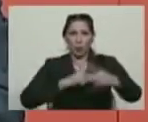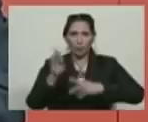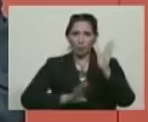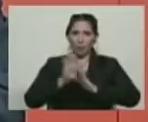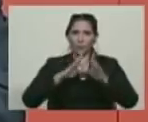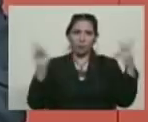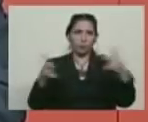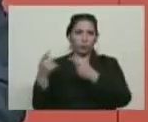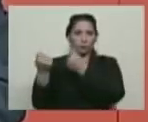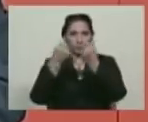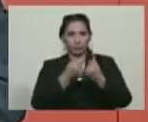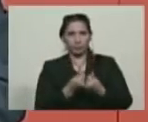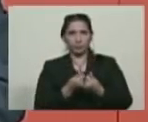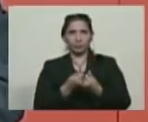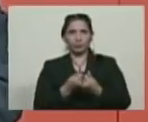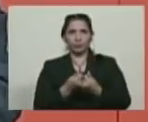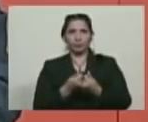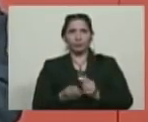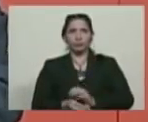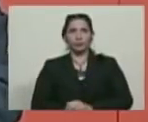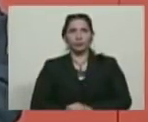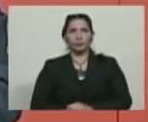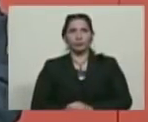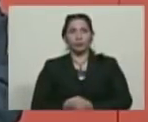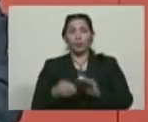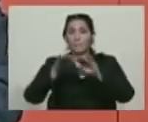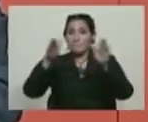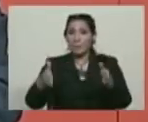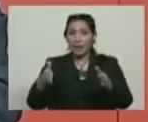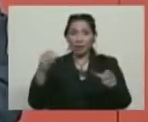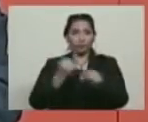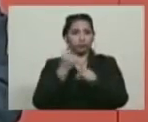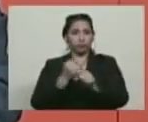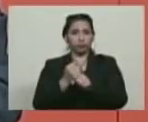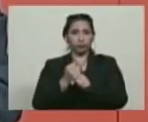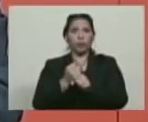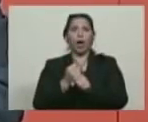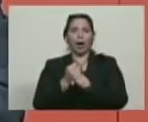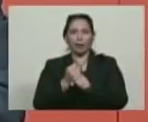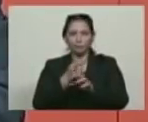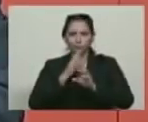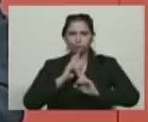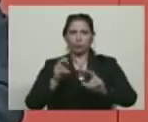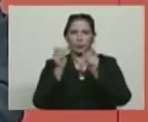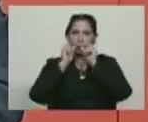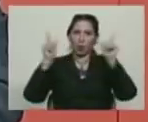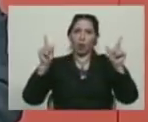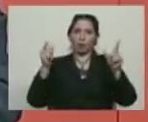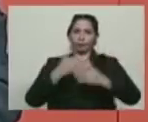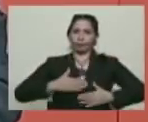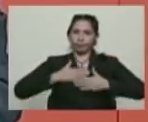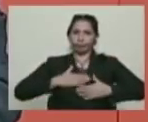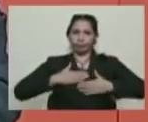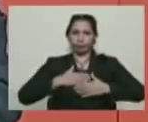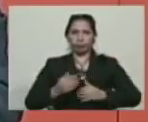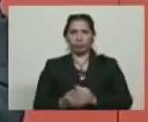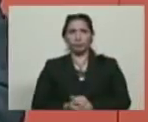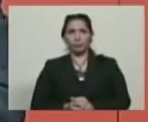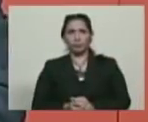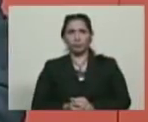económica estas mesas de trabajo arrojaron un resultado satisfactorio hemos logrado